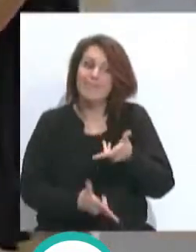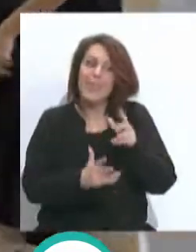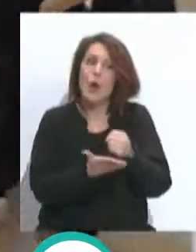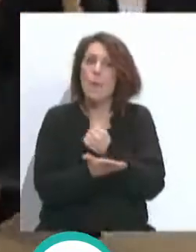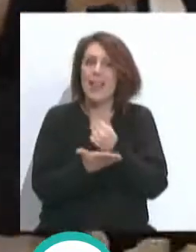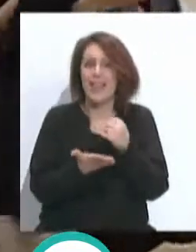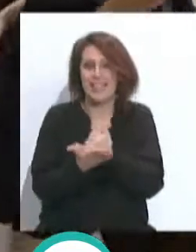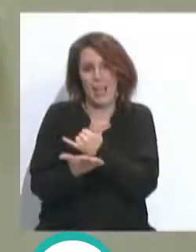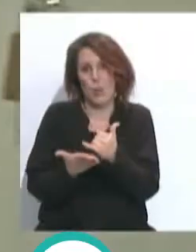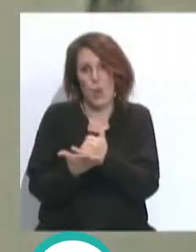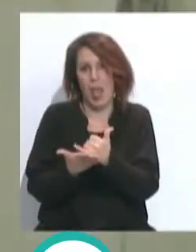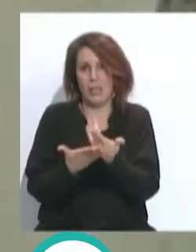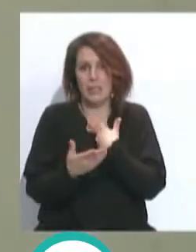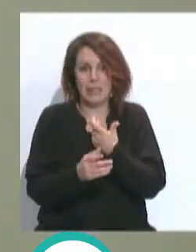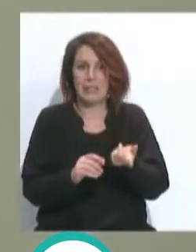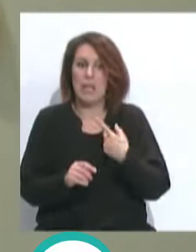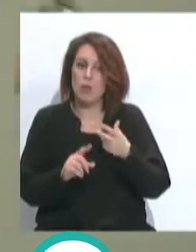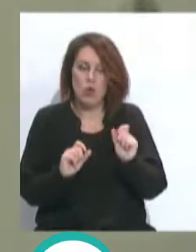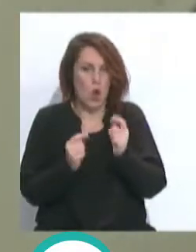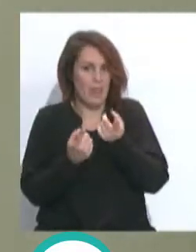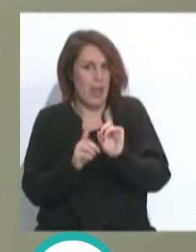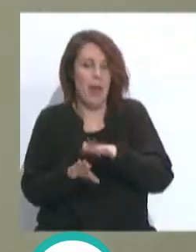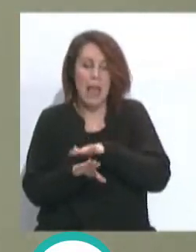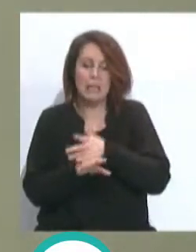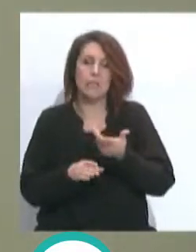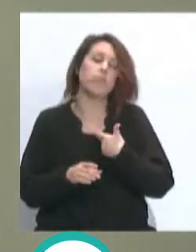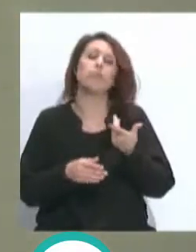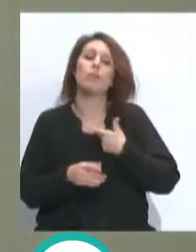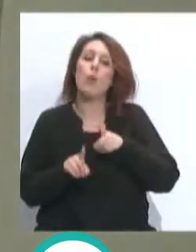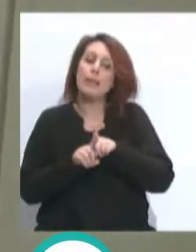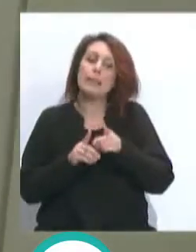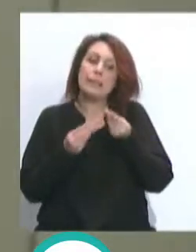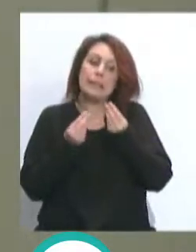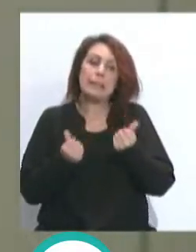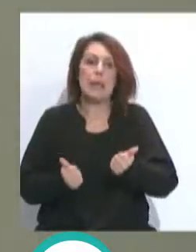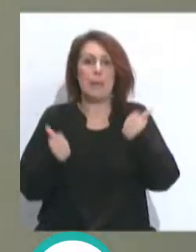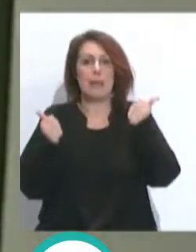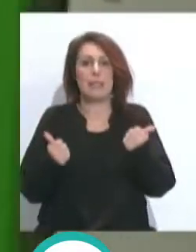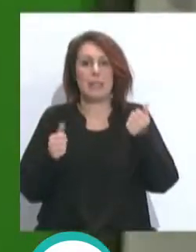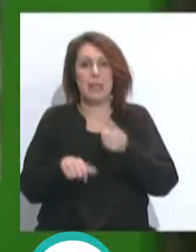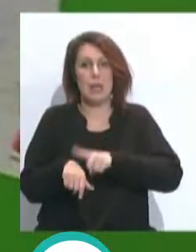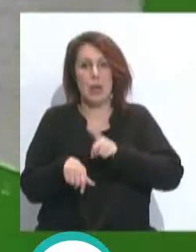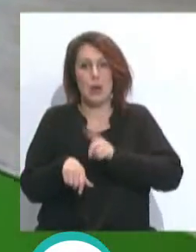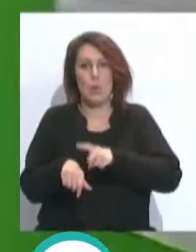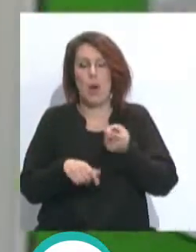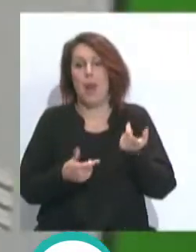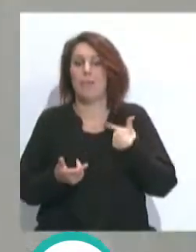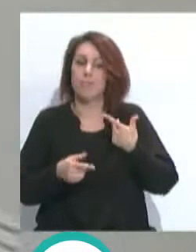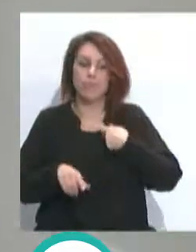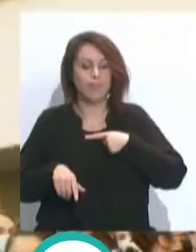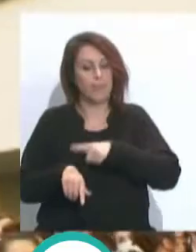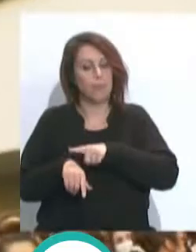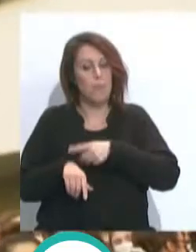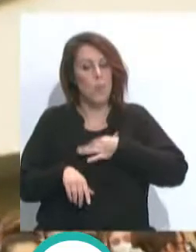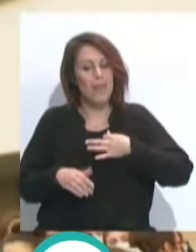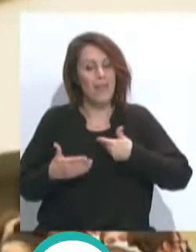convalidar asignaturas no troncales para aligerar la carga lectiva que supone llevar los dos currículums a la vez. Los